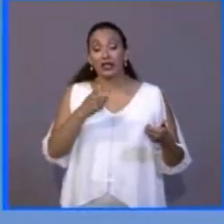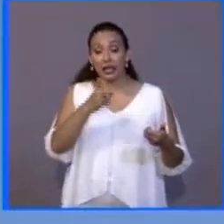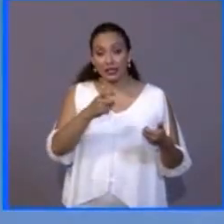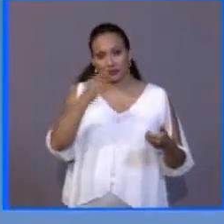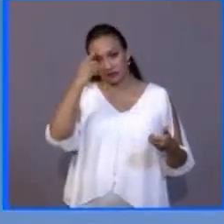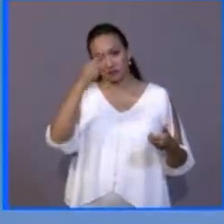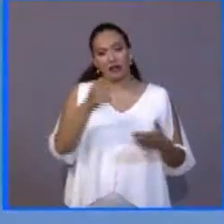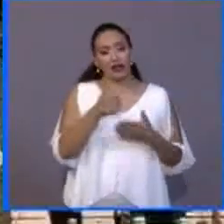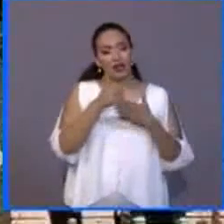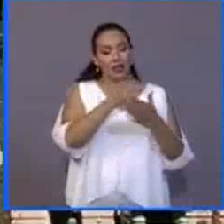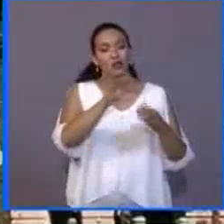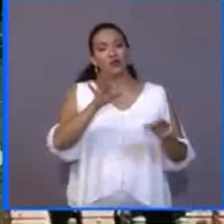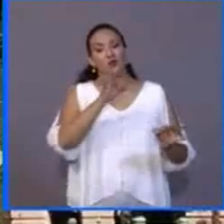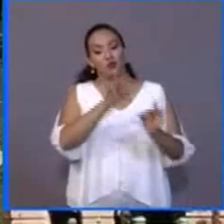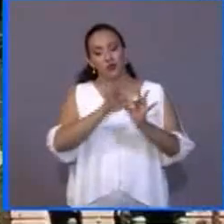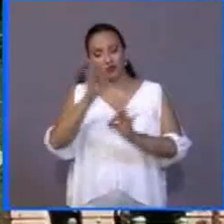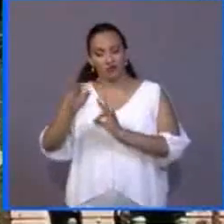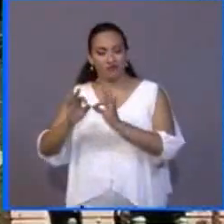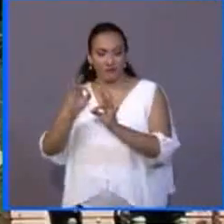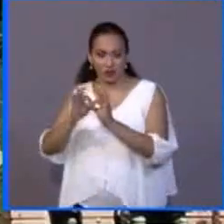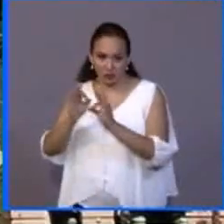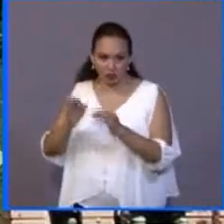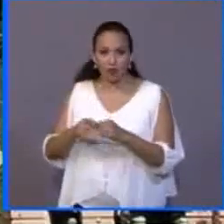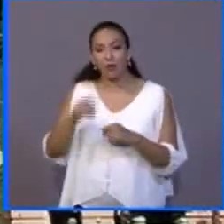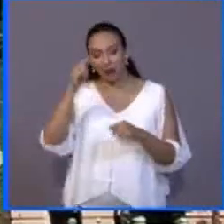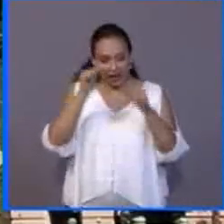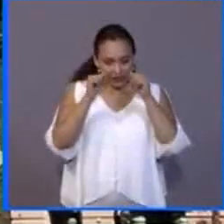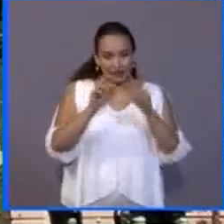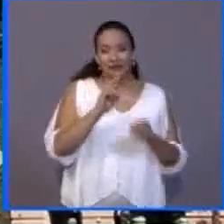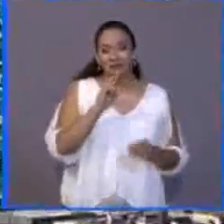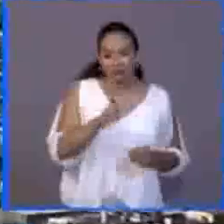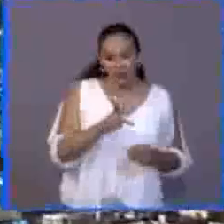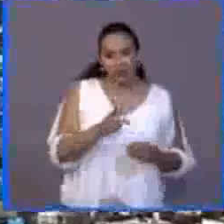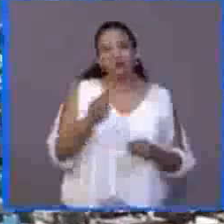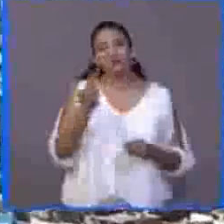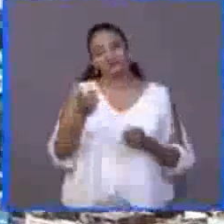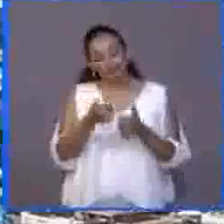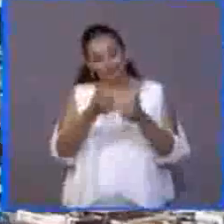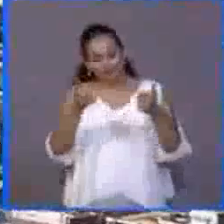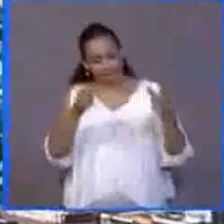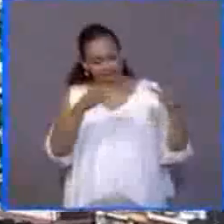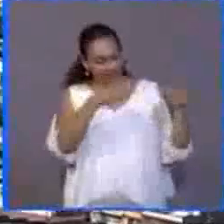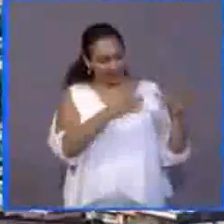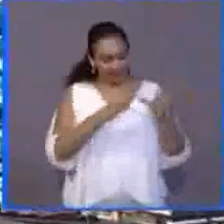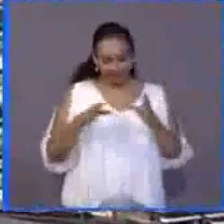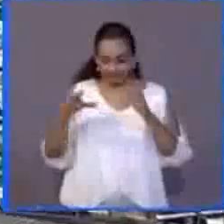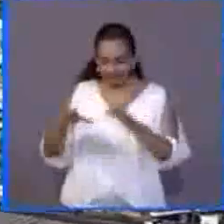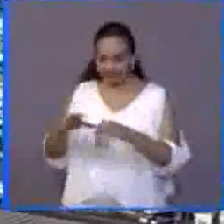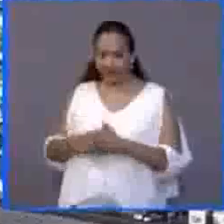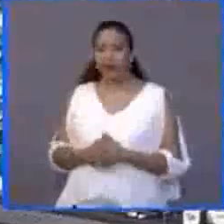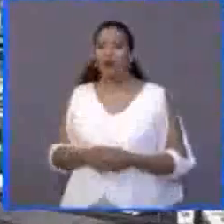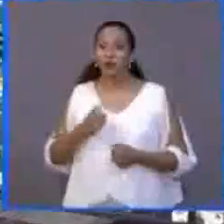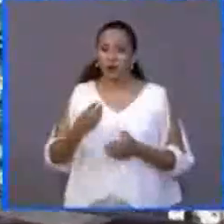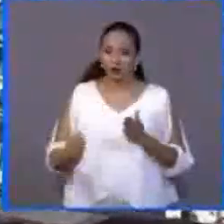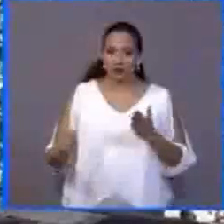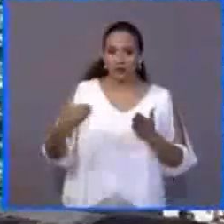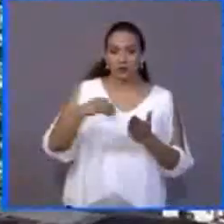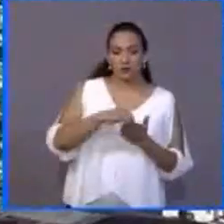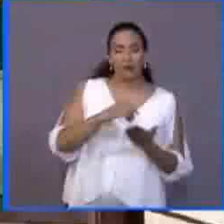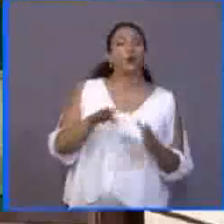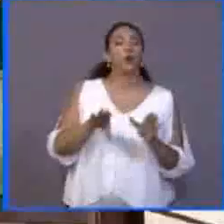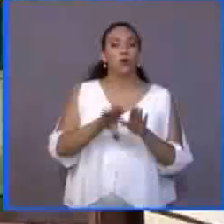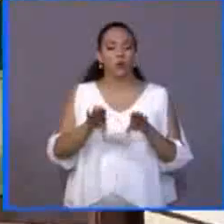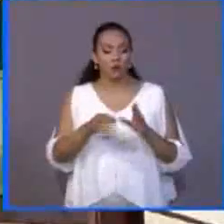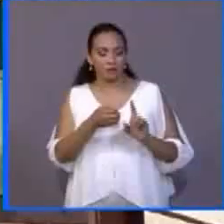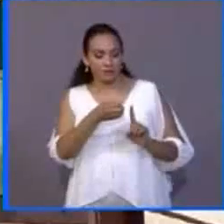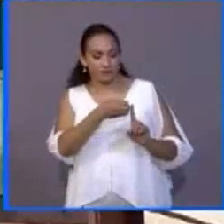y garantizar el cumplimiento de las bases generales en la materia. El Pleno ordenó la reviviscencia de los preceptos vigentes previamente